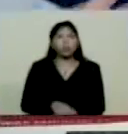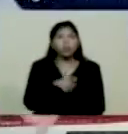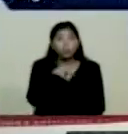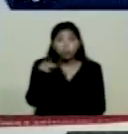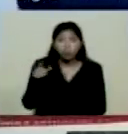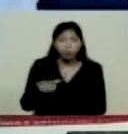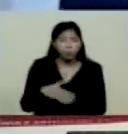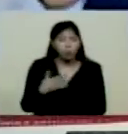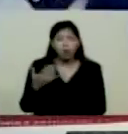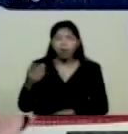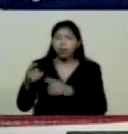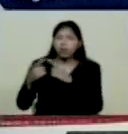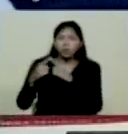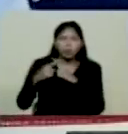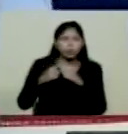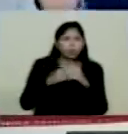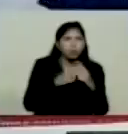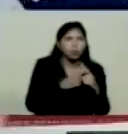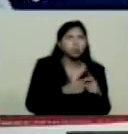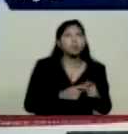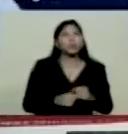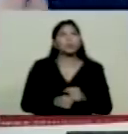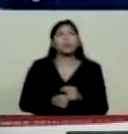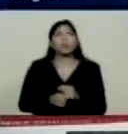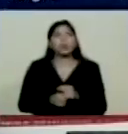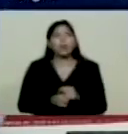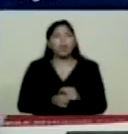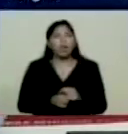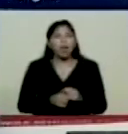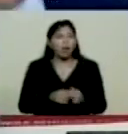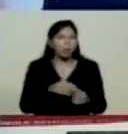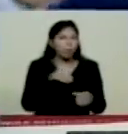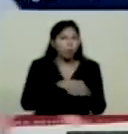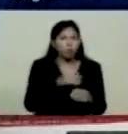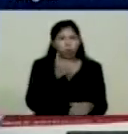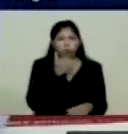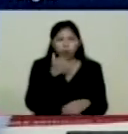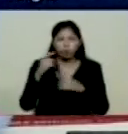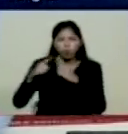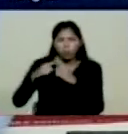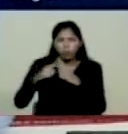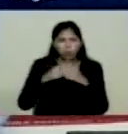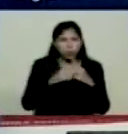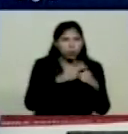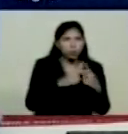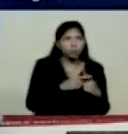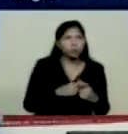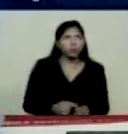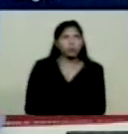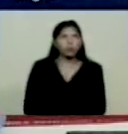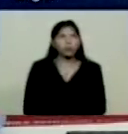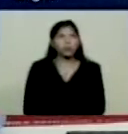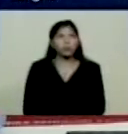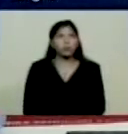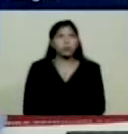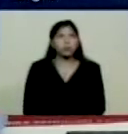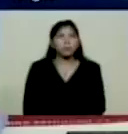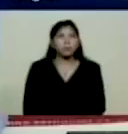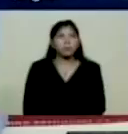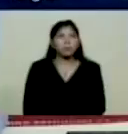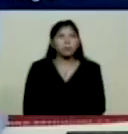las sustituciones, todos los votos nulos, puedes sumar todo. Pones el negro del WhatsApp y le ganamos.